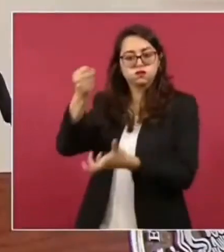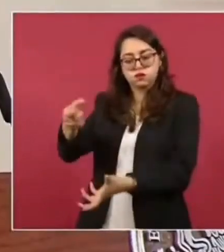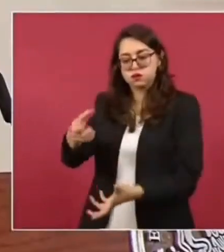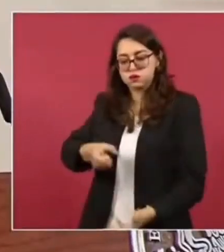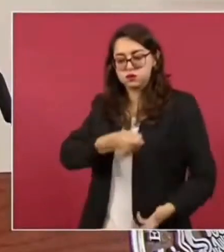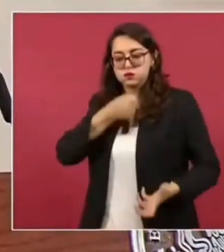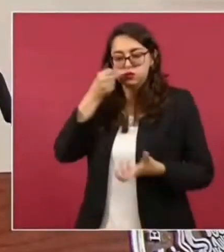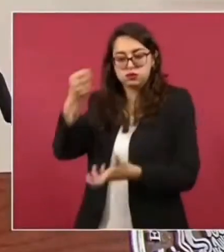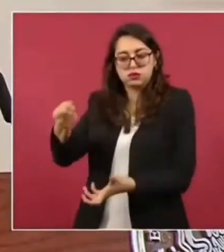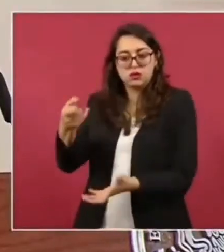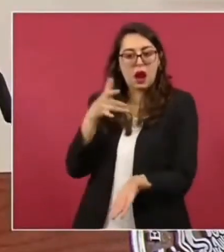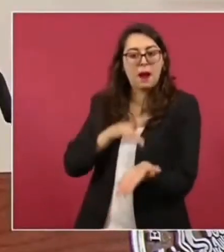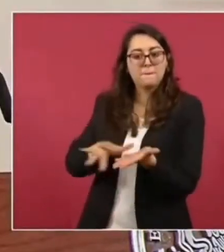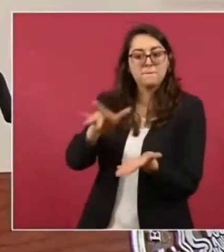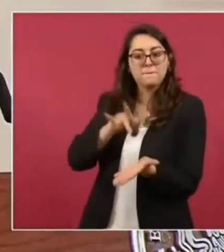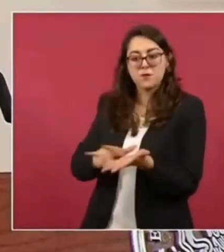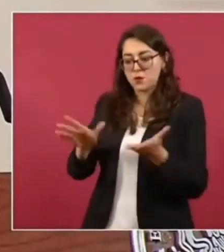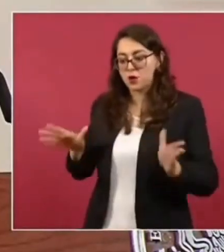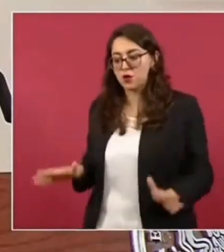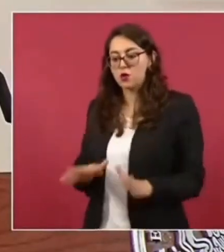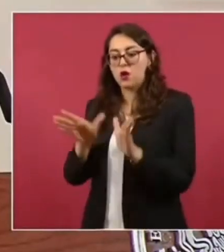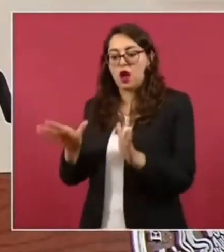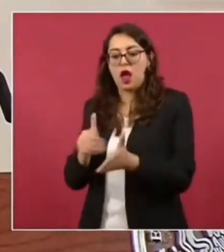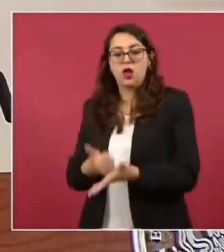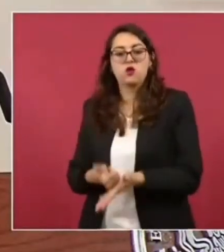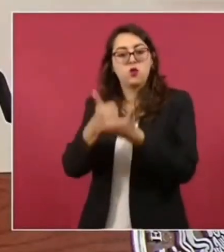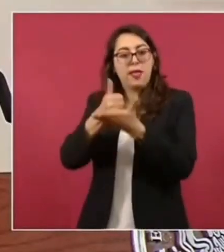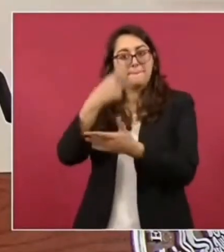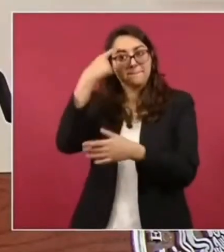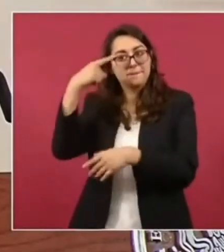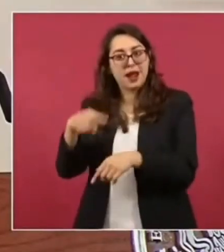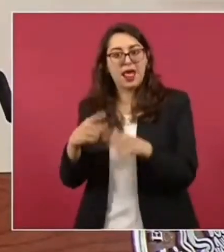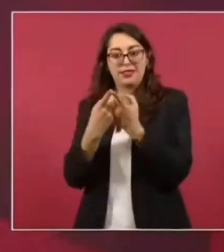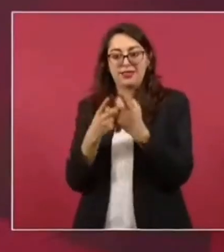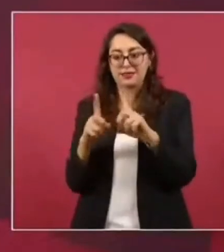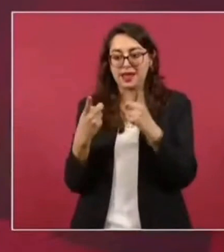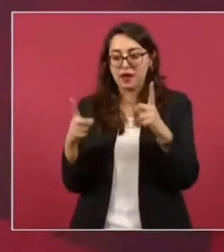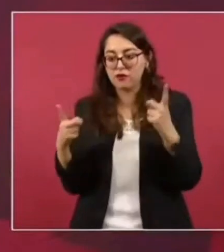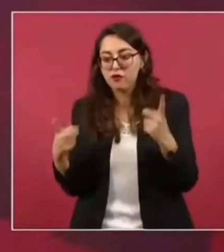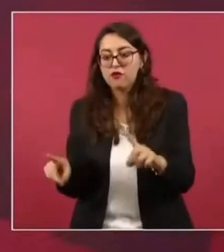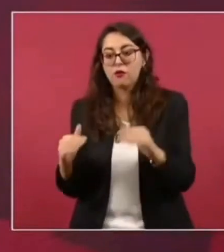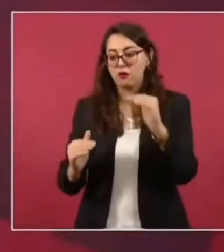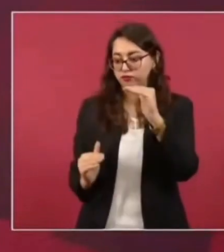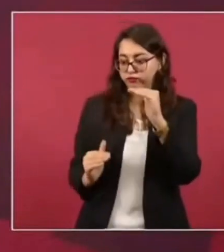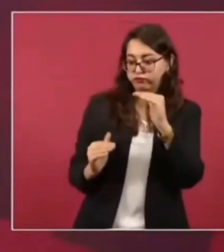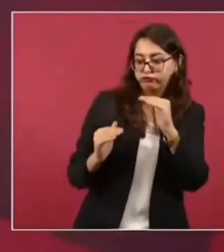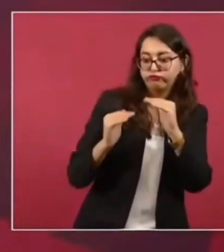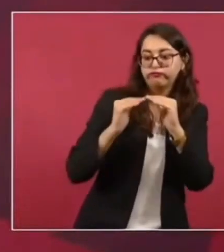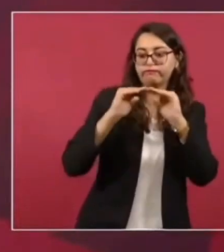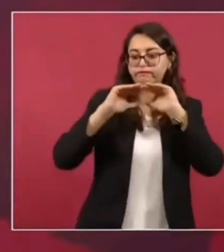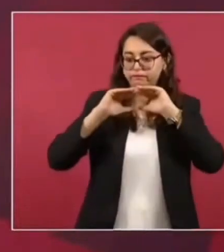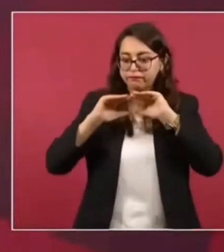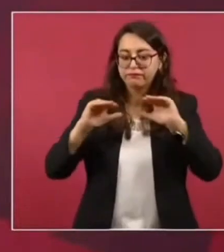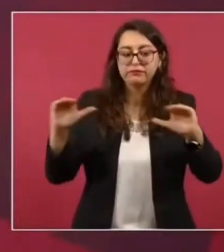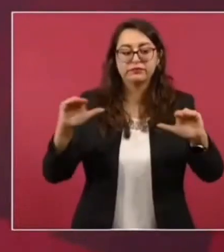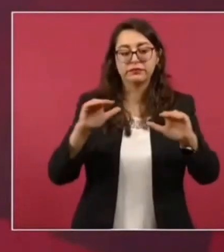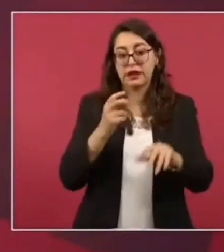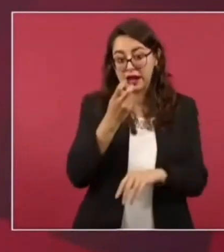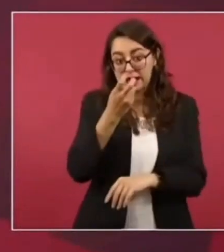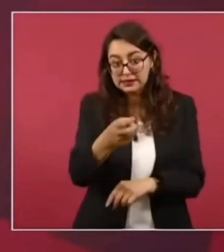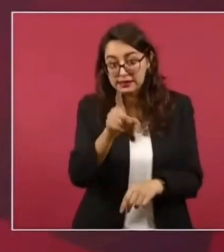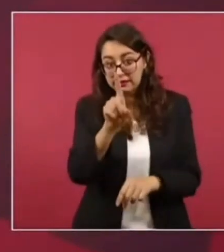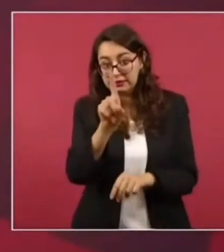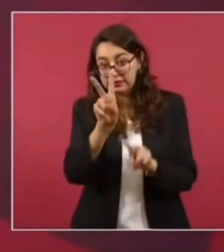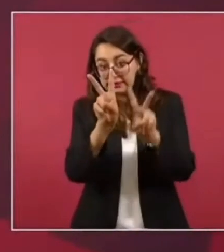establecer polos de desarrollo en todo el istmo y es importante, desde